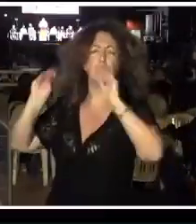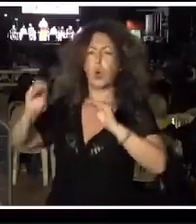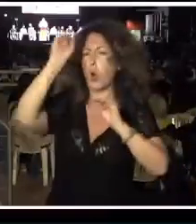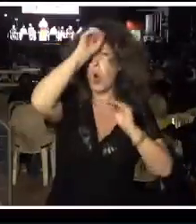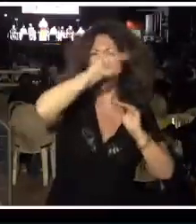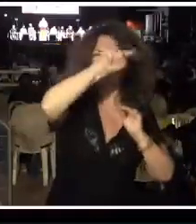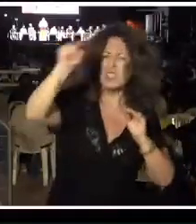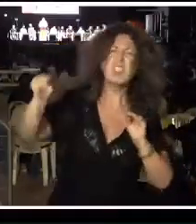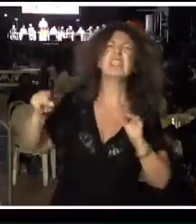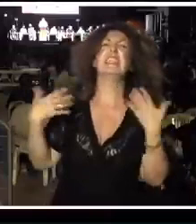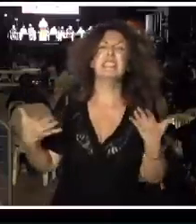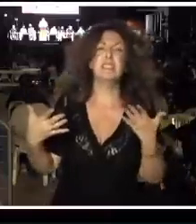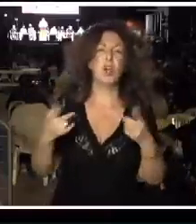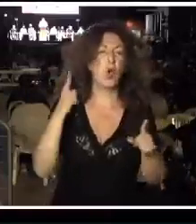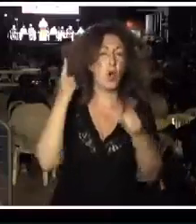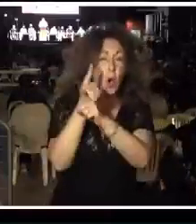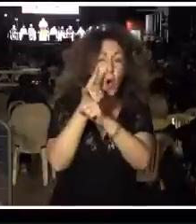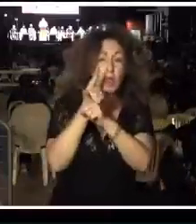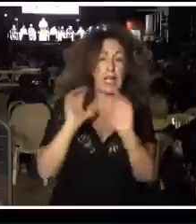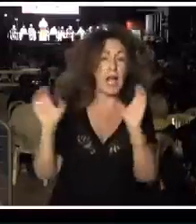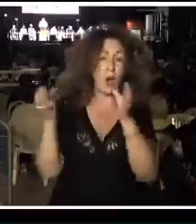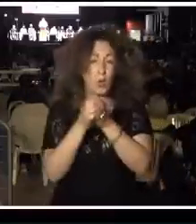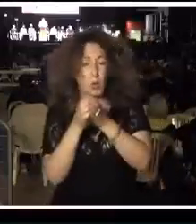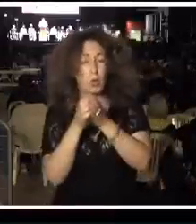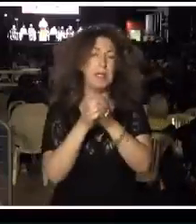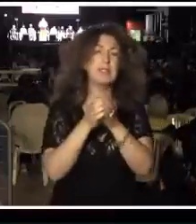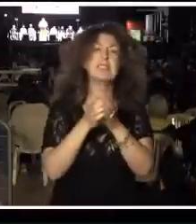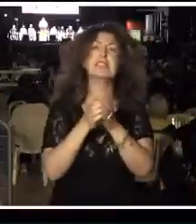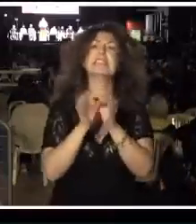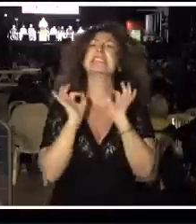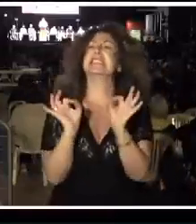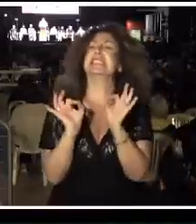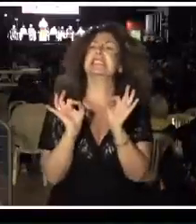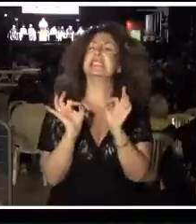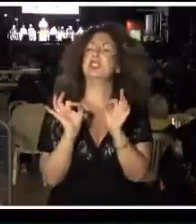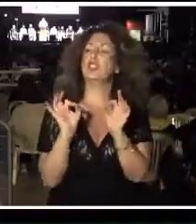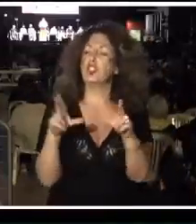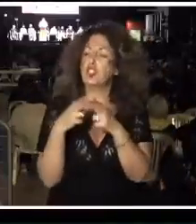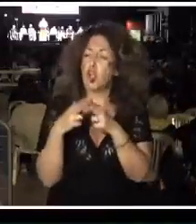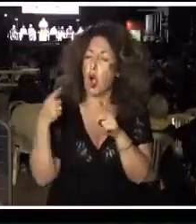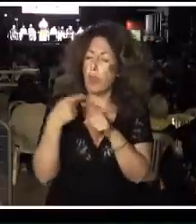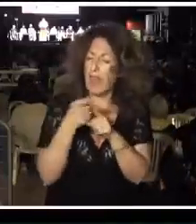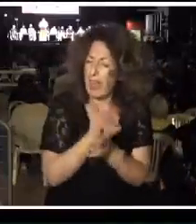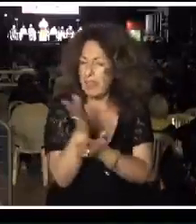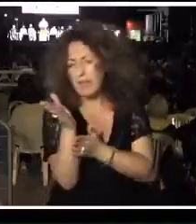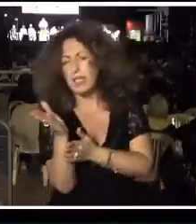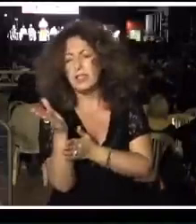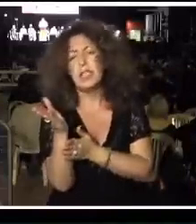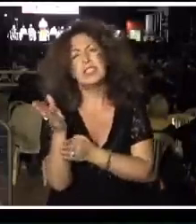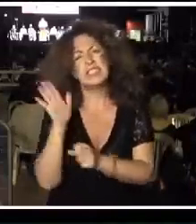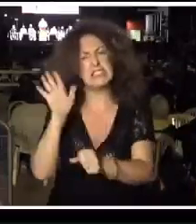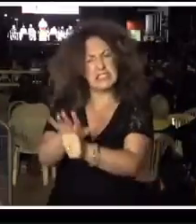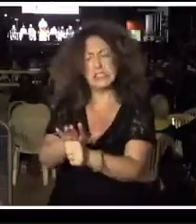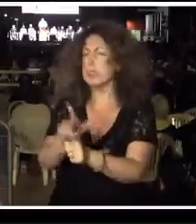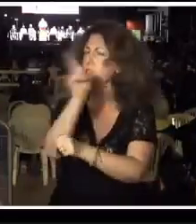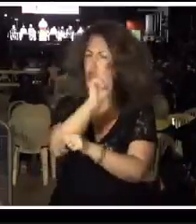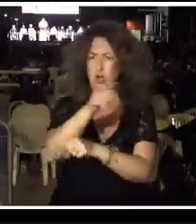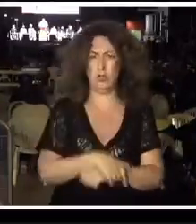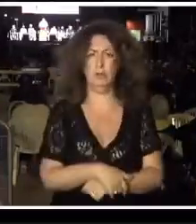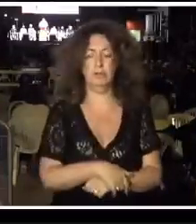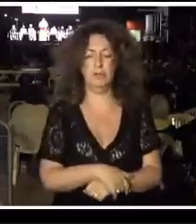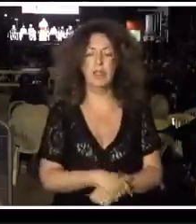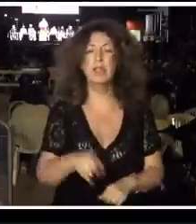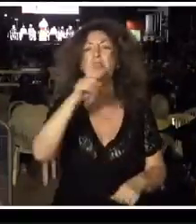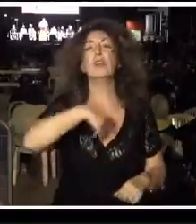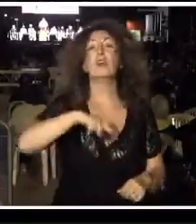las agresiones contra los partidos que construyen sociedades alternativas. Saludamos los